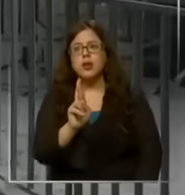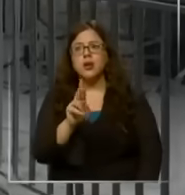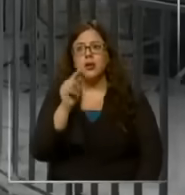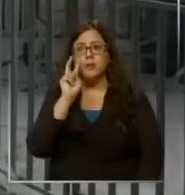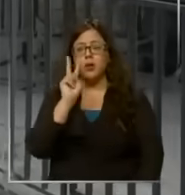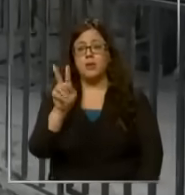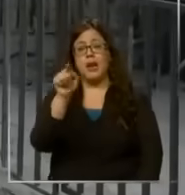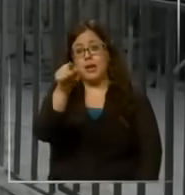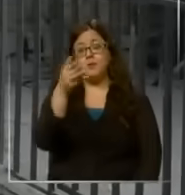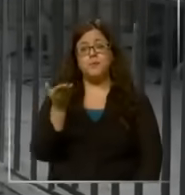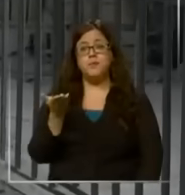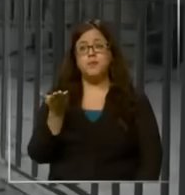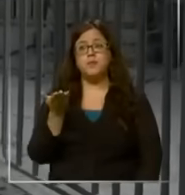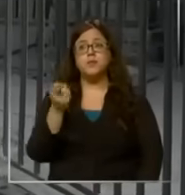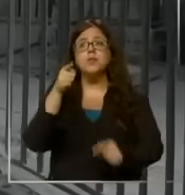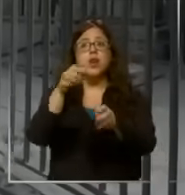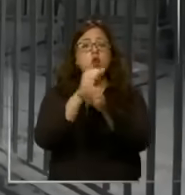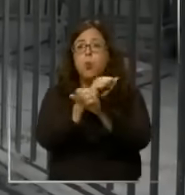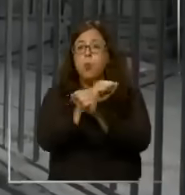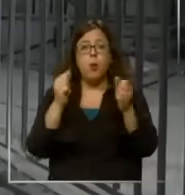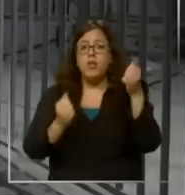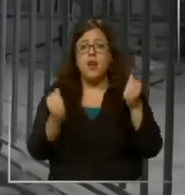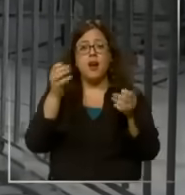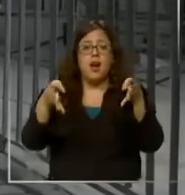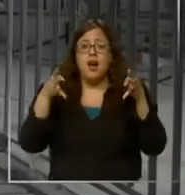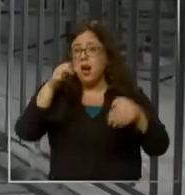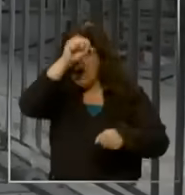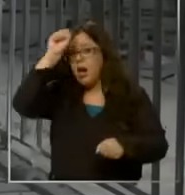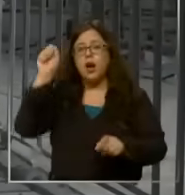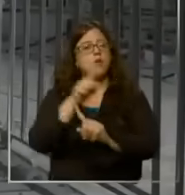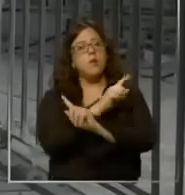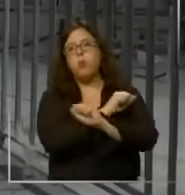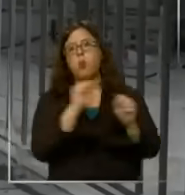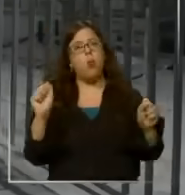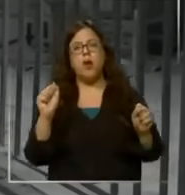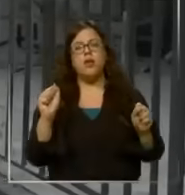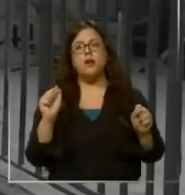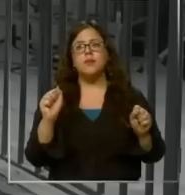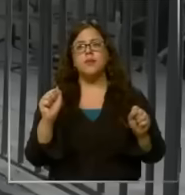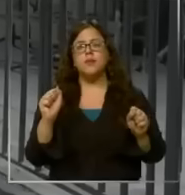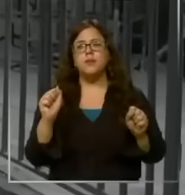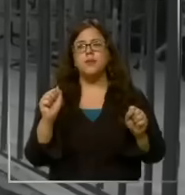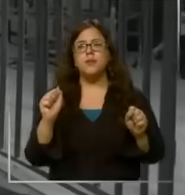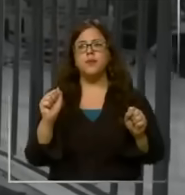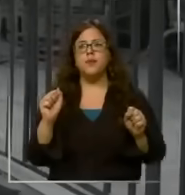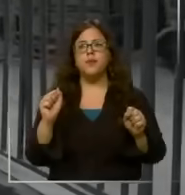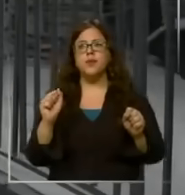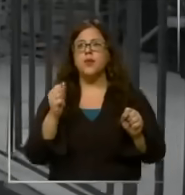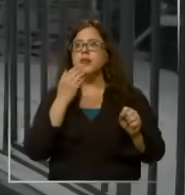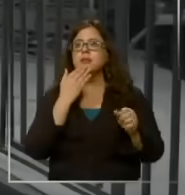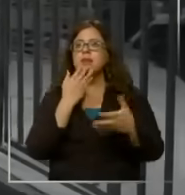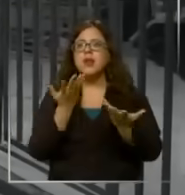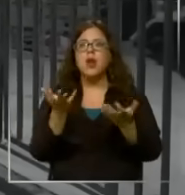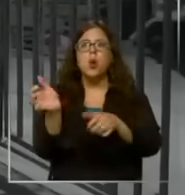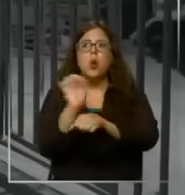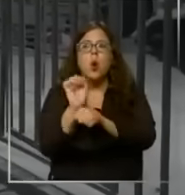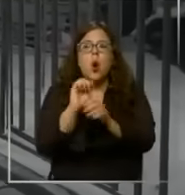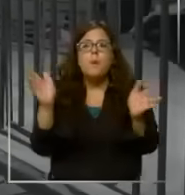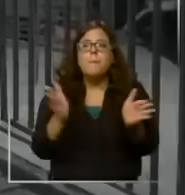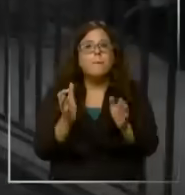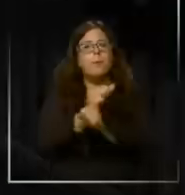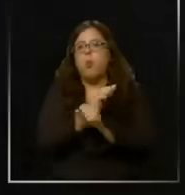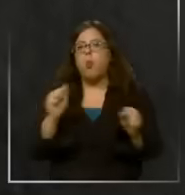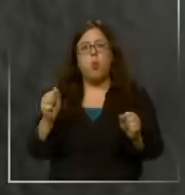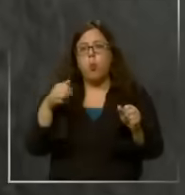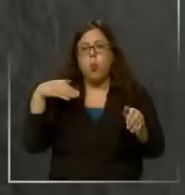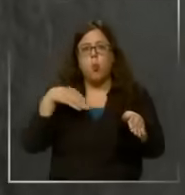ahí. Por ahí no te pasa un carro bombero. Un carro bombero, nada, no puede pasar aquí. Hasta un carro pequeño no puede pasar aquí.